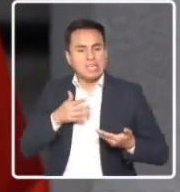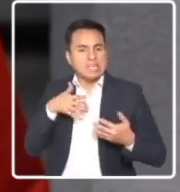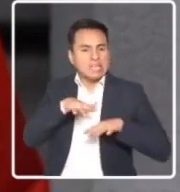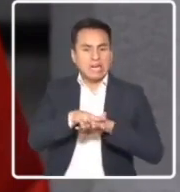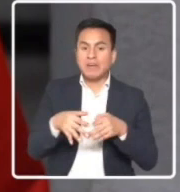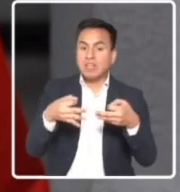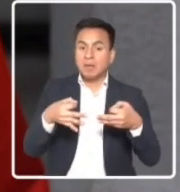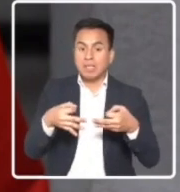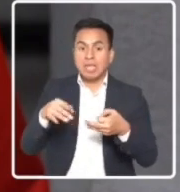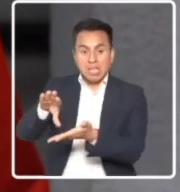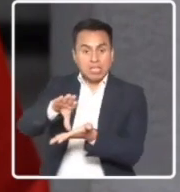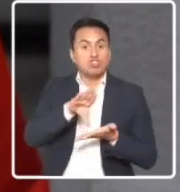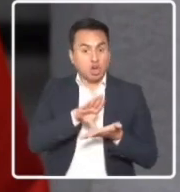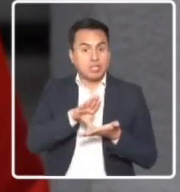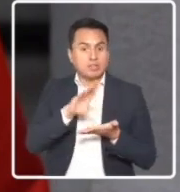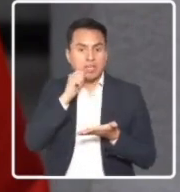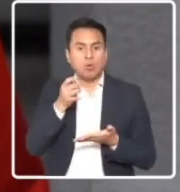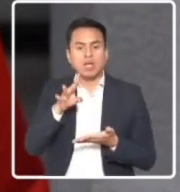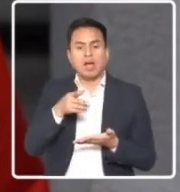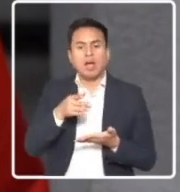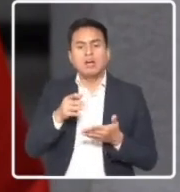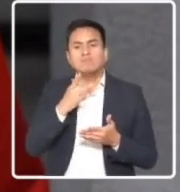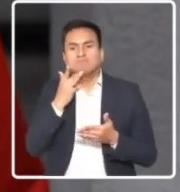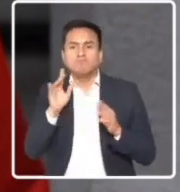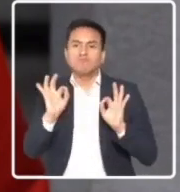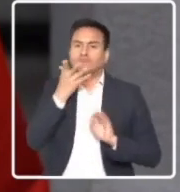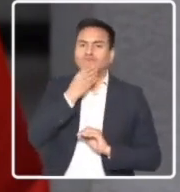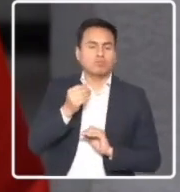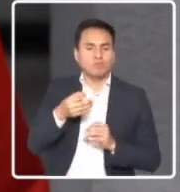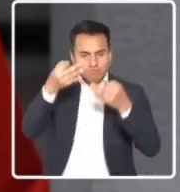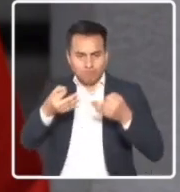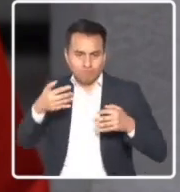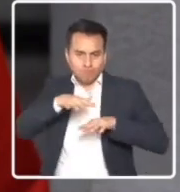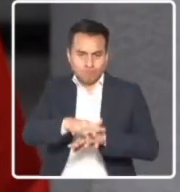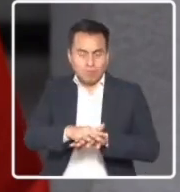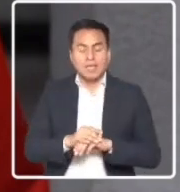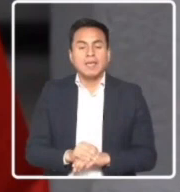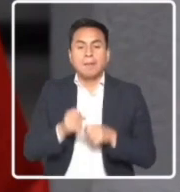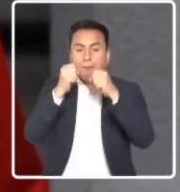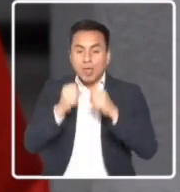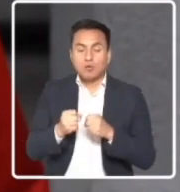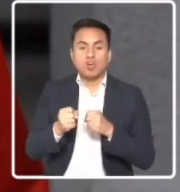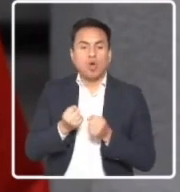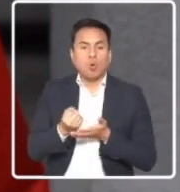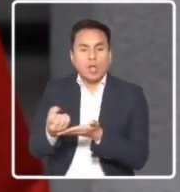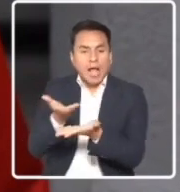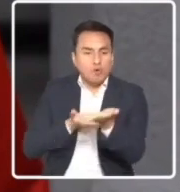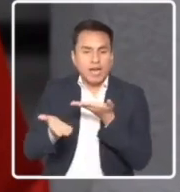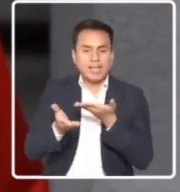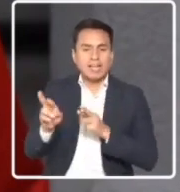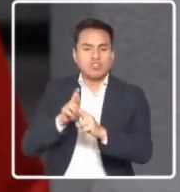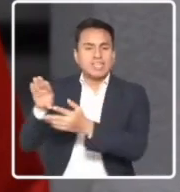integrar efectivamente a nuestras naciones y que esto no sea solamente una cuestión retórica, el poder colaborar recíprocamente en